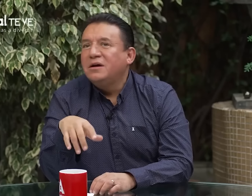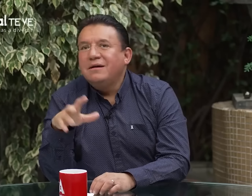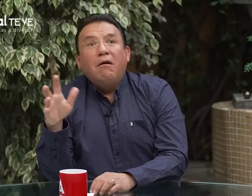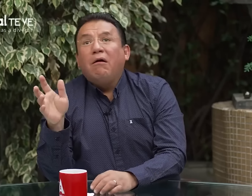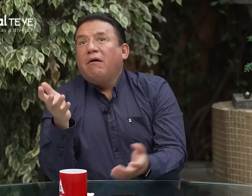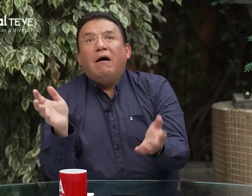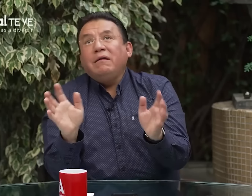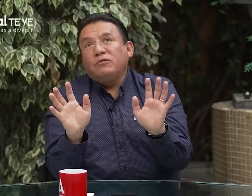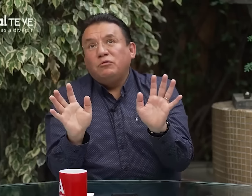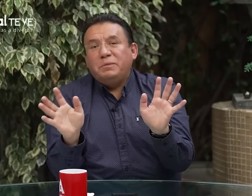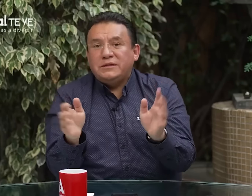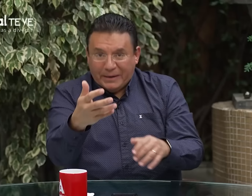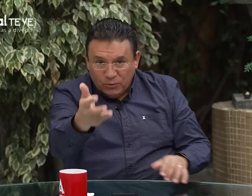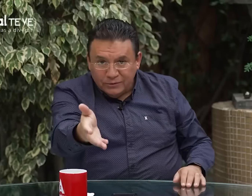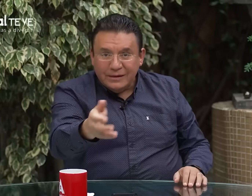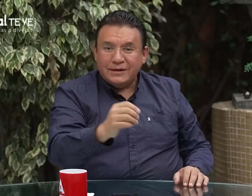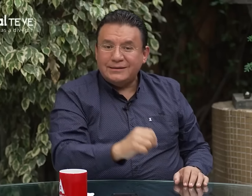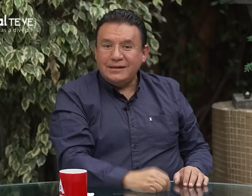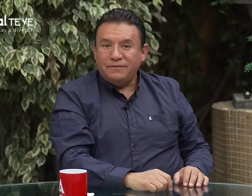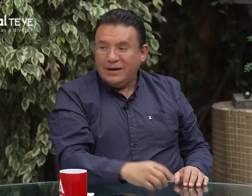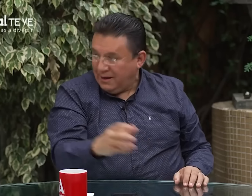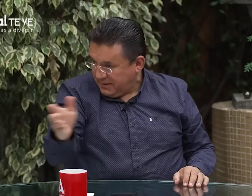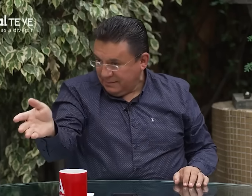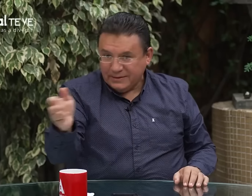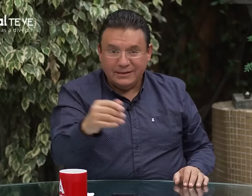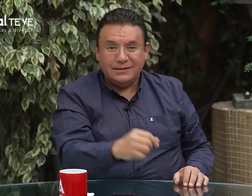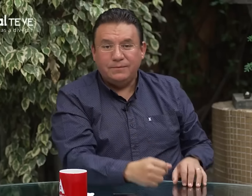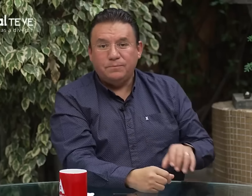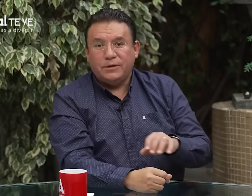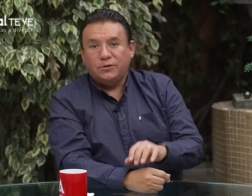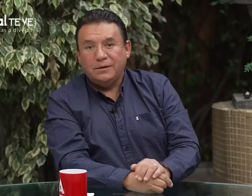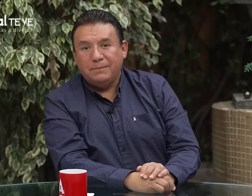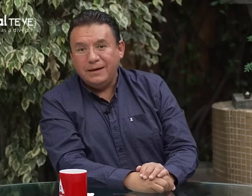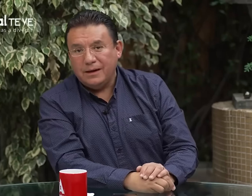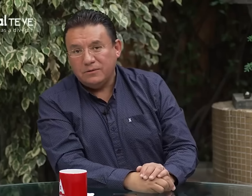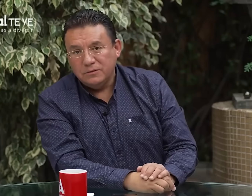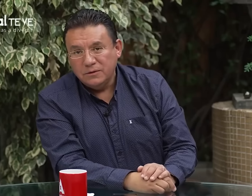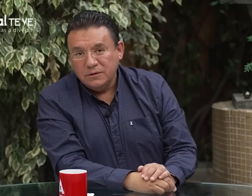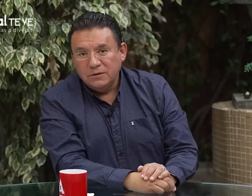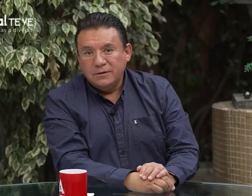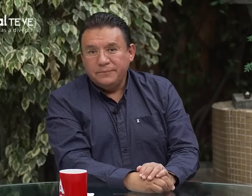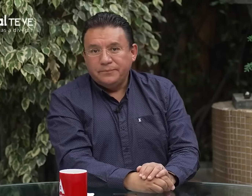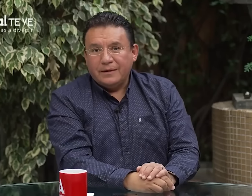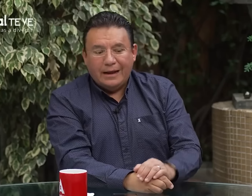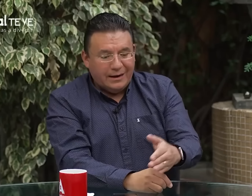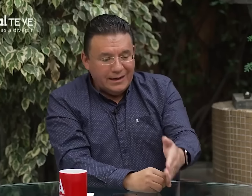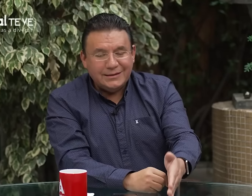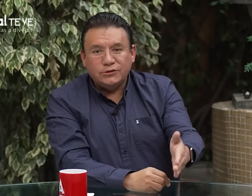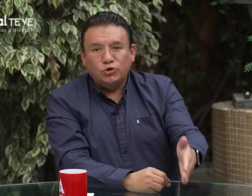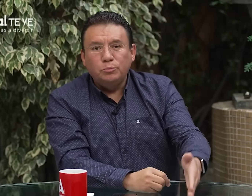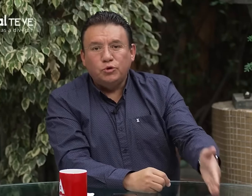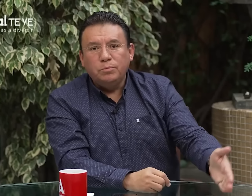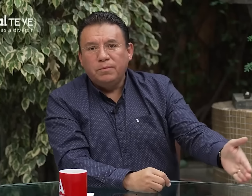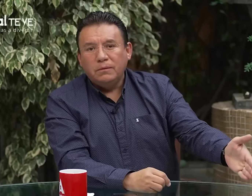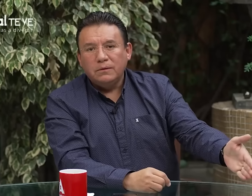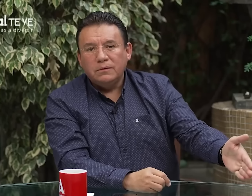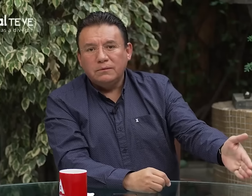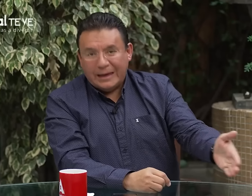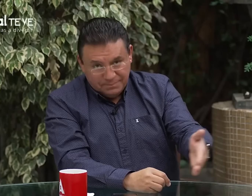reporteros... Ay, tutupiche, pregunten lo que significa, a ver si el presidente sabe un poquito de maya, ¿no? La raíz es tup